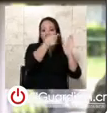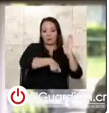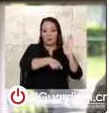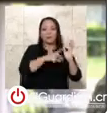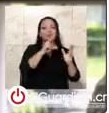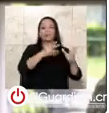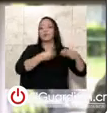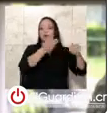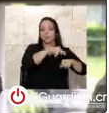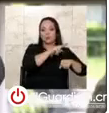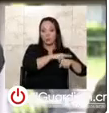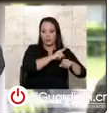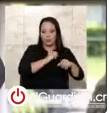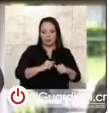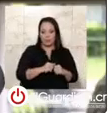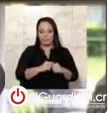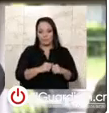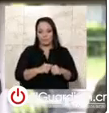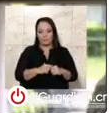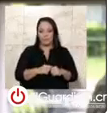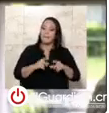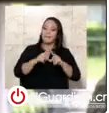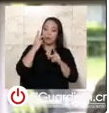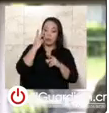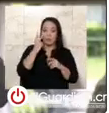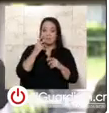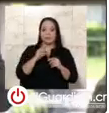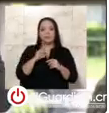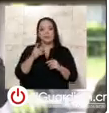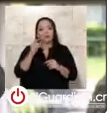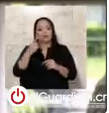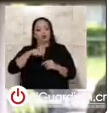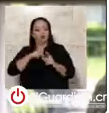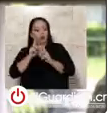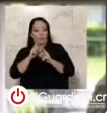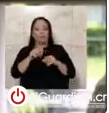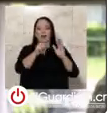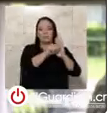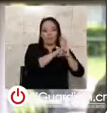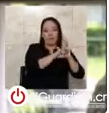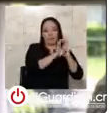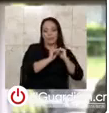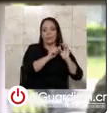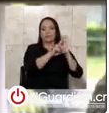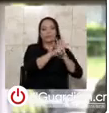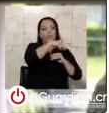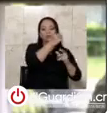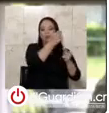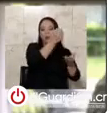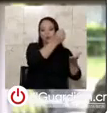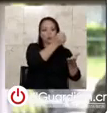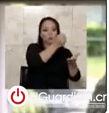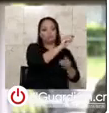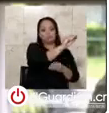gasto corriente. Si nosotros cogiéramos, o si la Asamblea, porque nosotros no lo haríamos, deciden coger esos recursos y pasarlos a